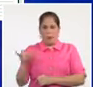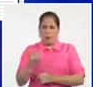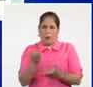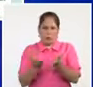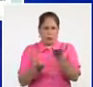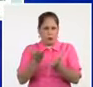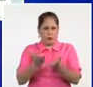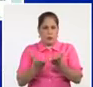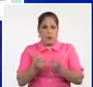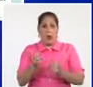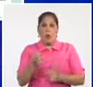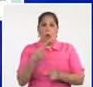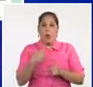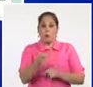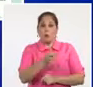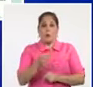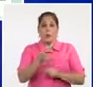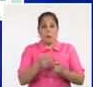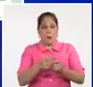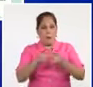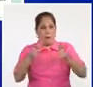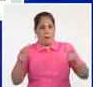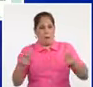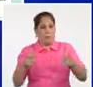Los municipios que tienen la mayor incidencia